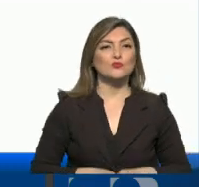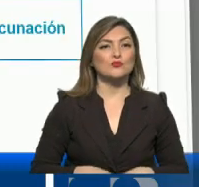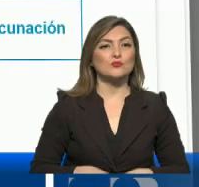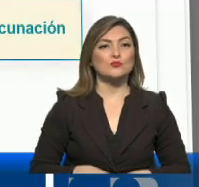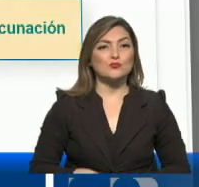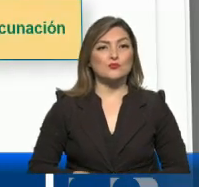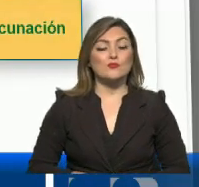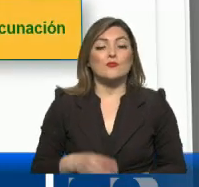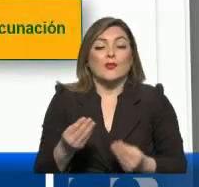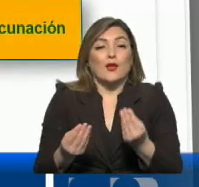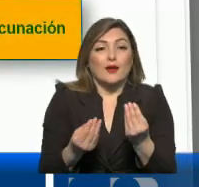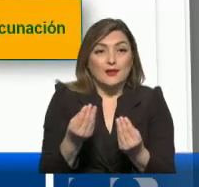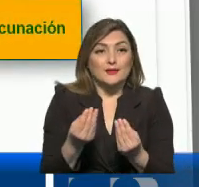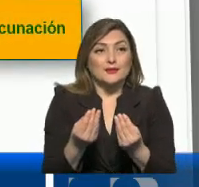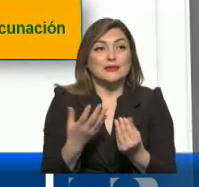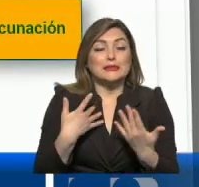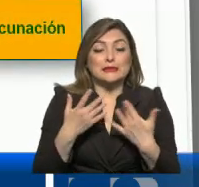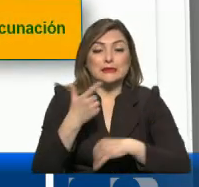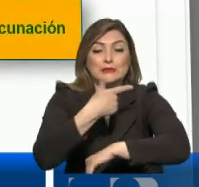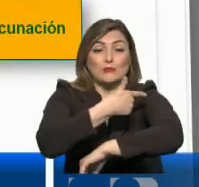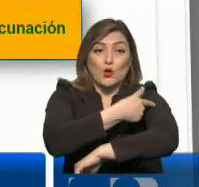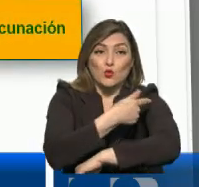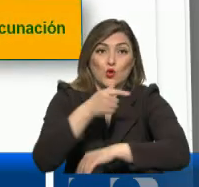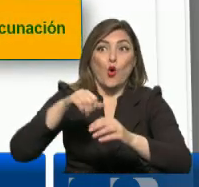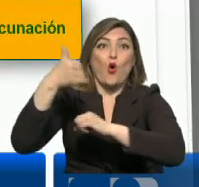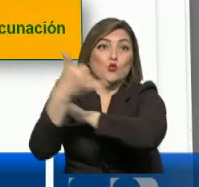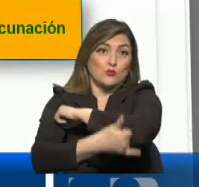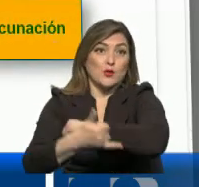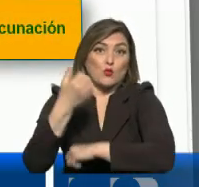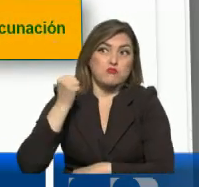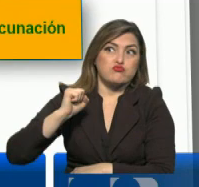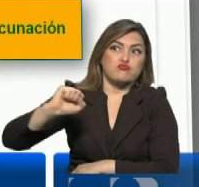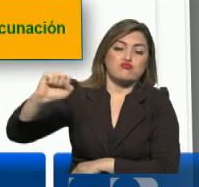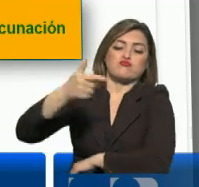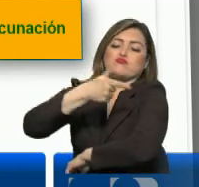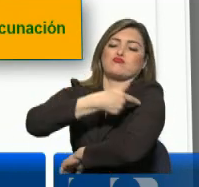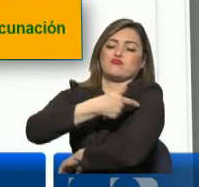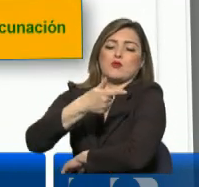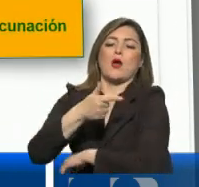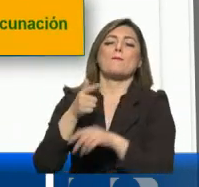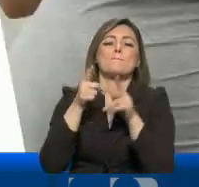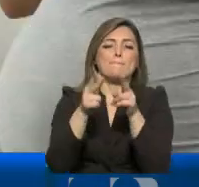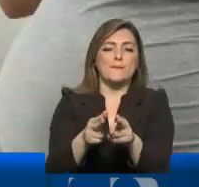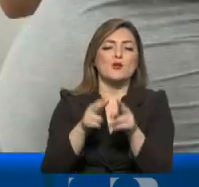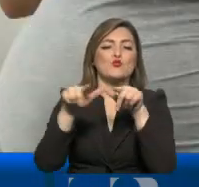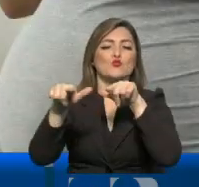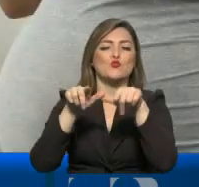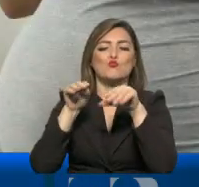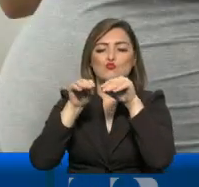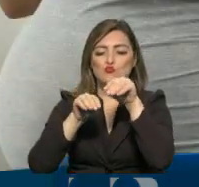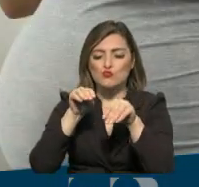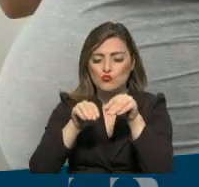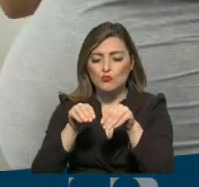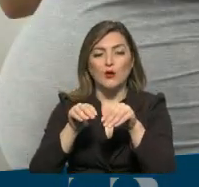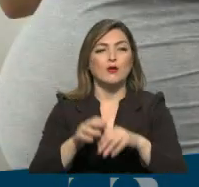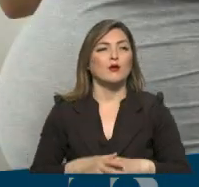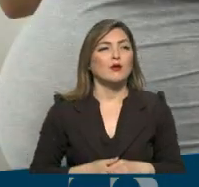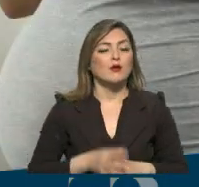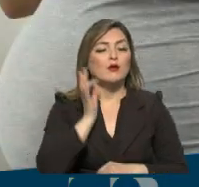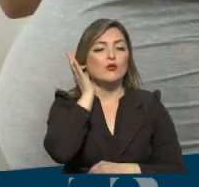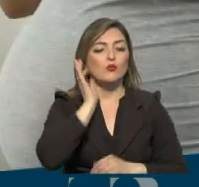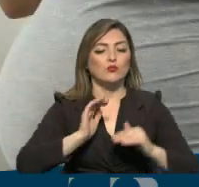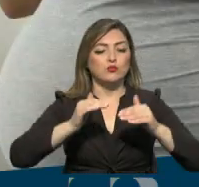lugarvacunacion.cne.gob.es. Y para registrar que recibió su vacuna en el extranjero, lo puede hacer en esa misma dirección web. Garzón también anunció que las